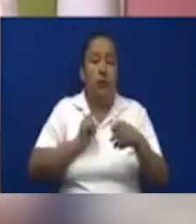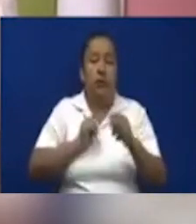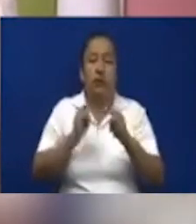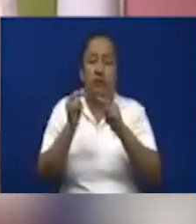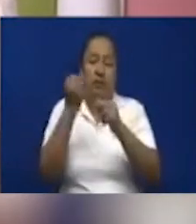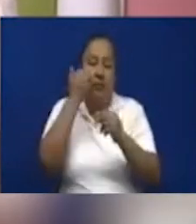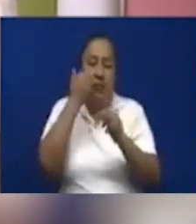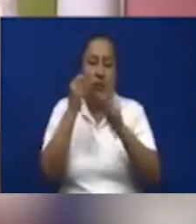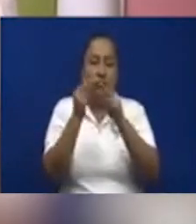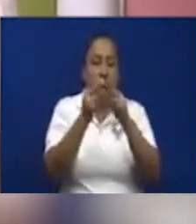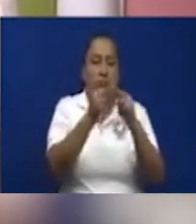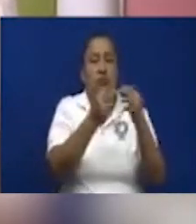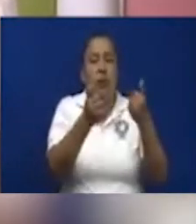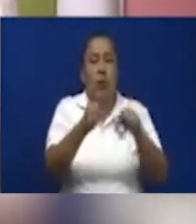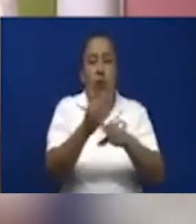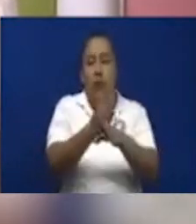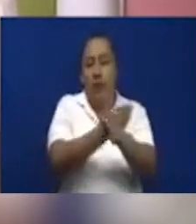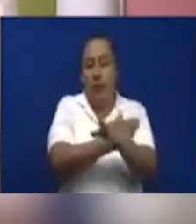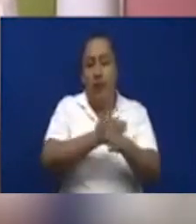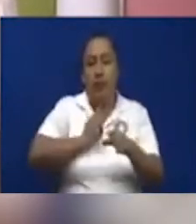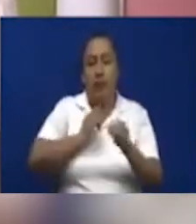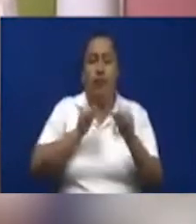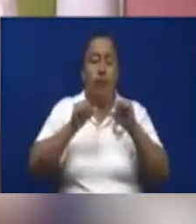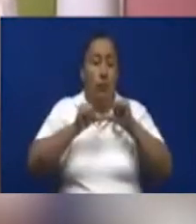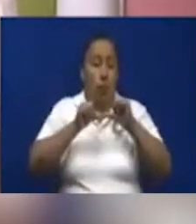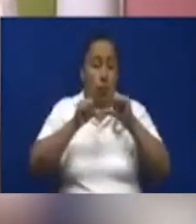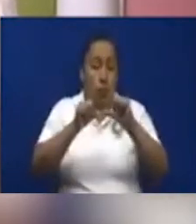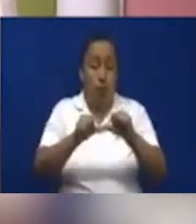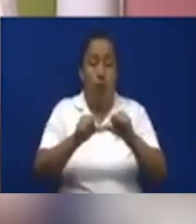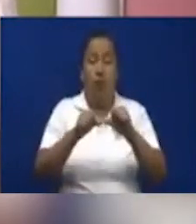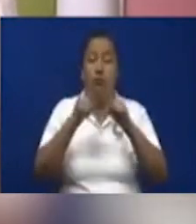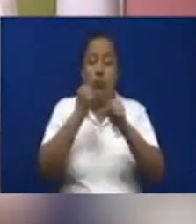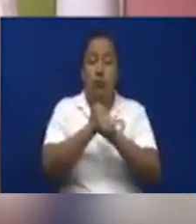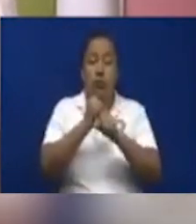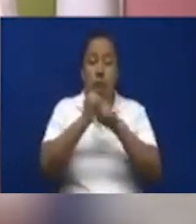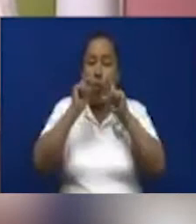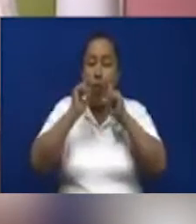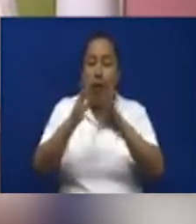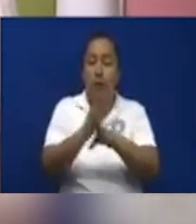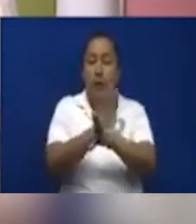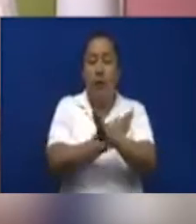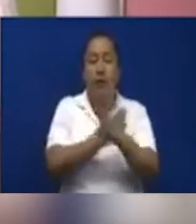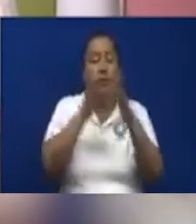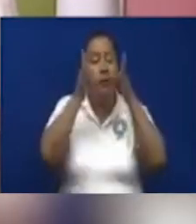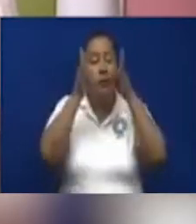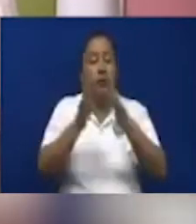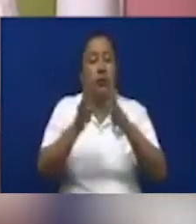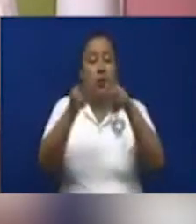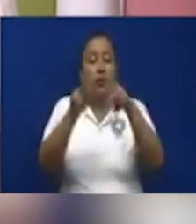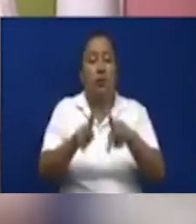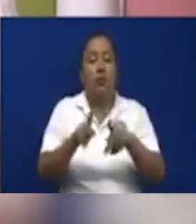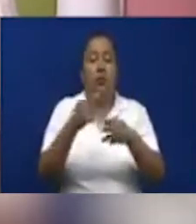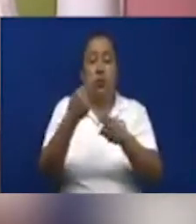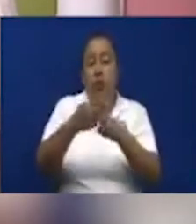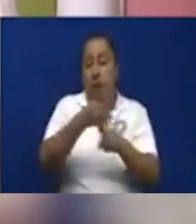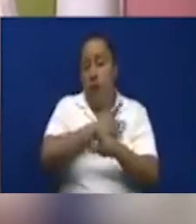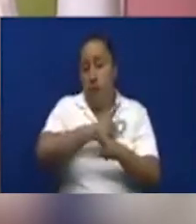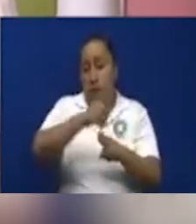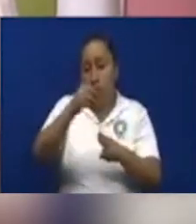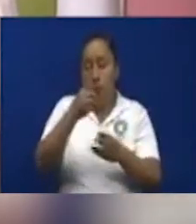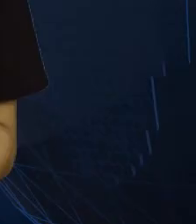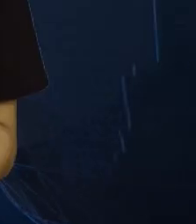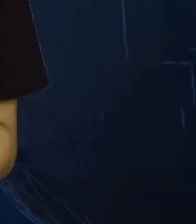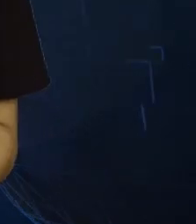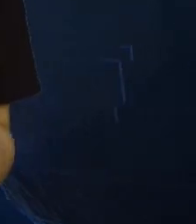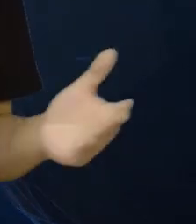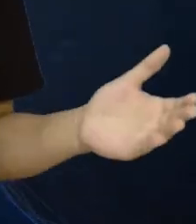claramente establecidos. Seguimos trabajando en la prevención y la atención a las personas. En el nombre de Dios, muchas